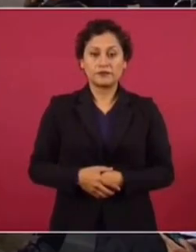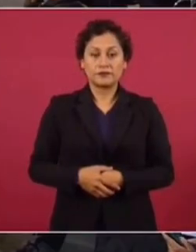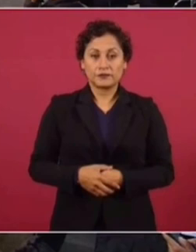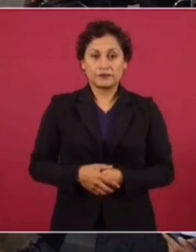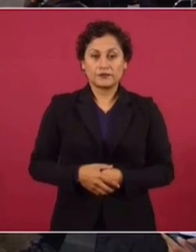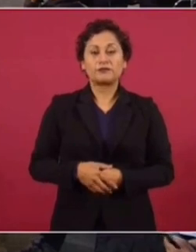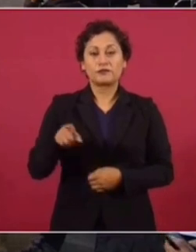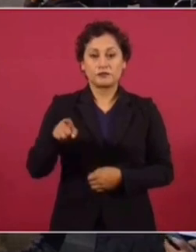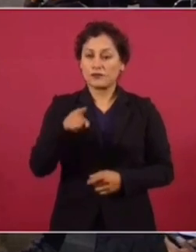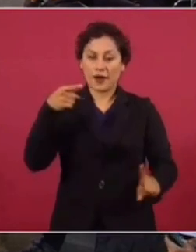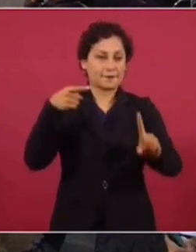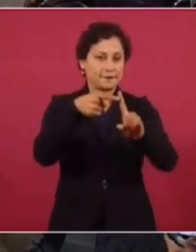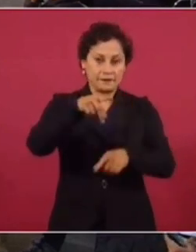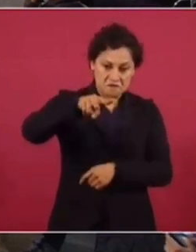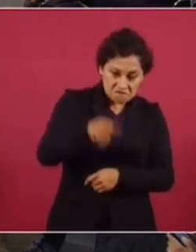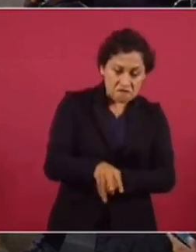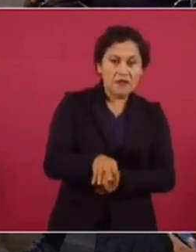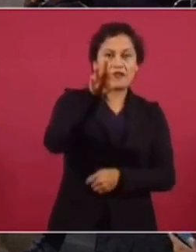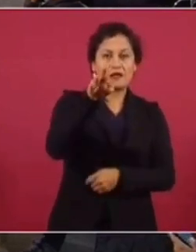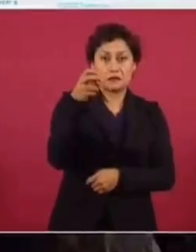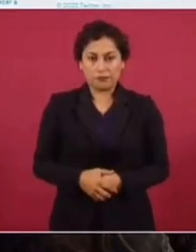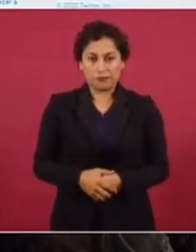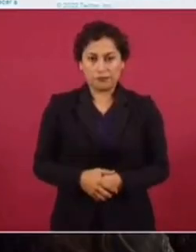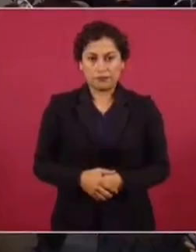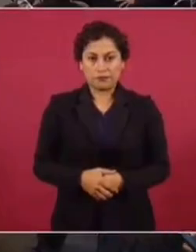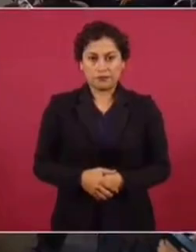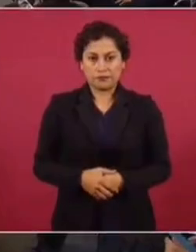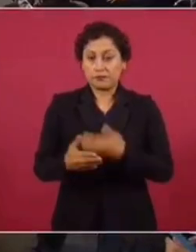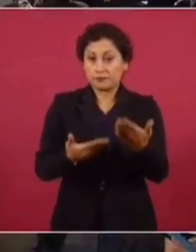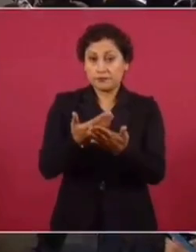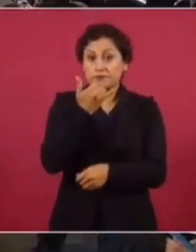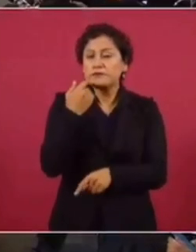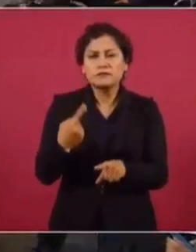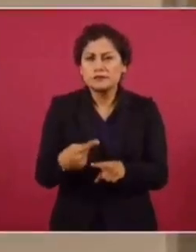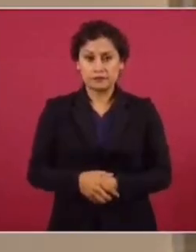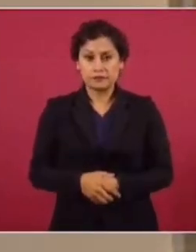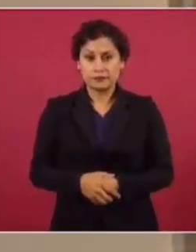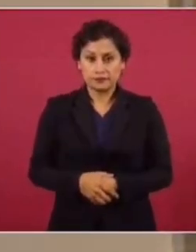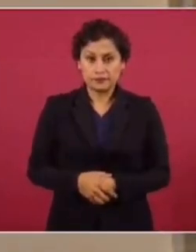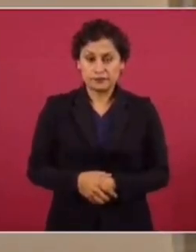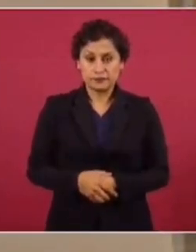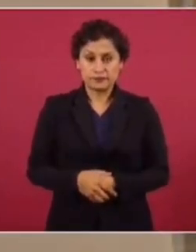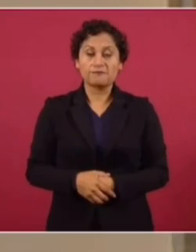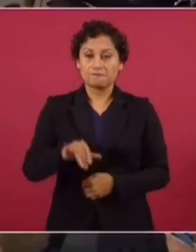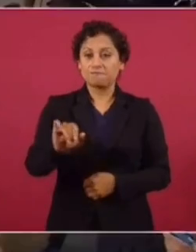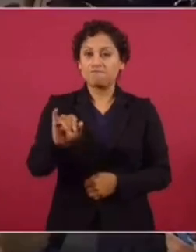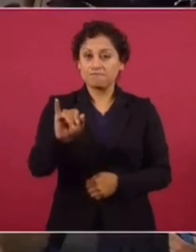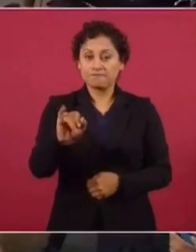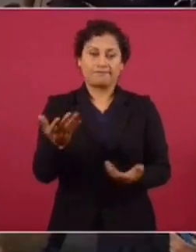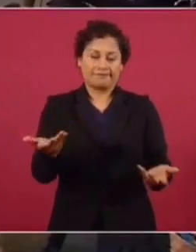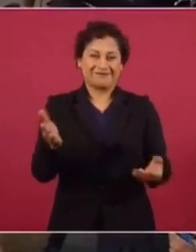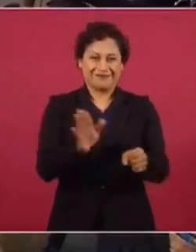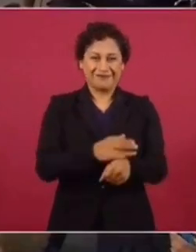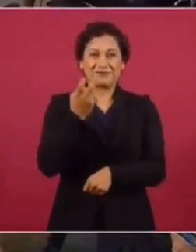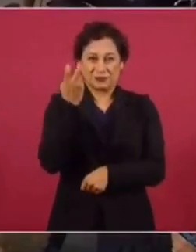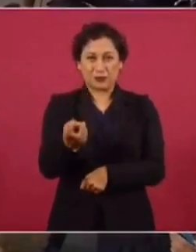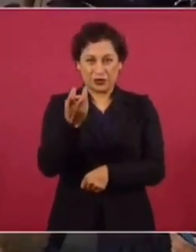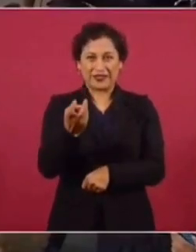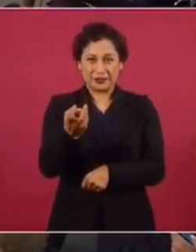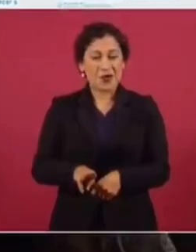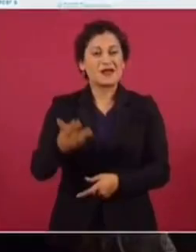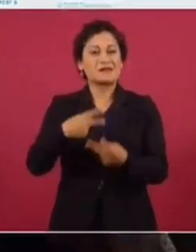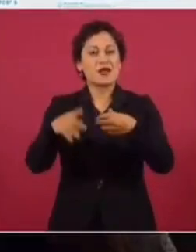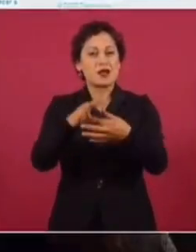En aras de la verdad, cabe decir que es un documento apócrifo. ¿Quién se disculpó? Sí. Entonces, por eso es muy buena la sección